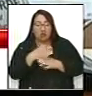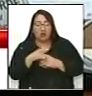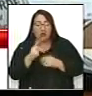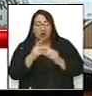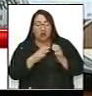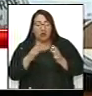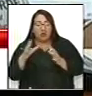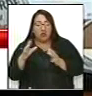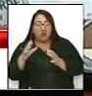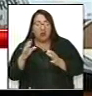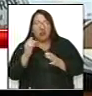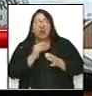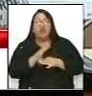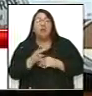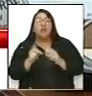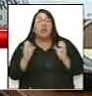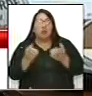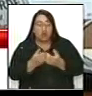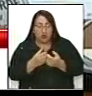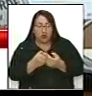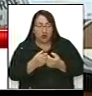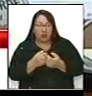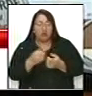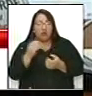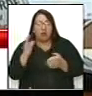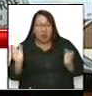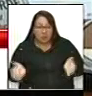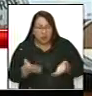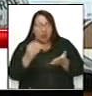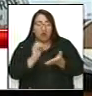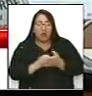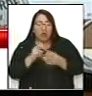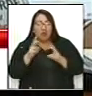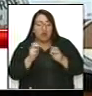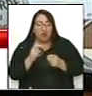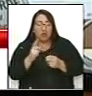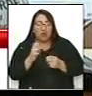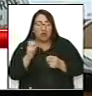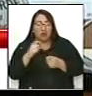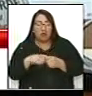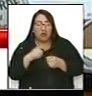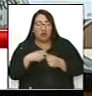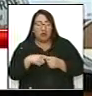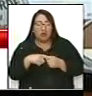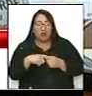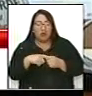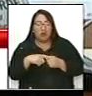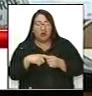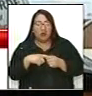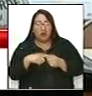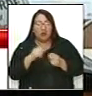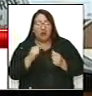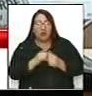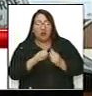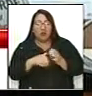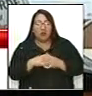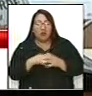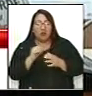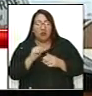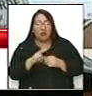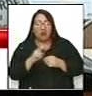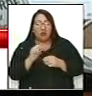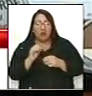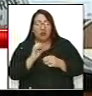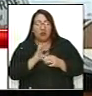una ordenanza, a través del Congreso, fomentar este tema de la participación de la mujer en todos